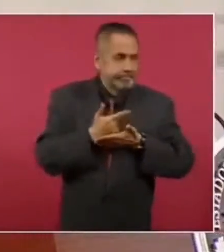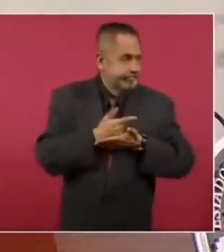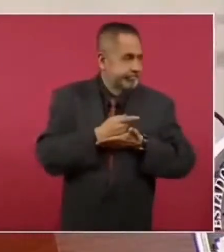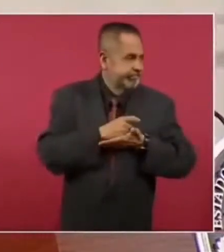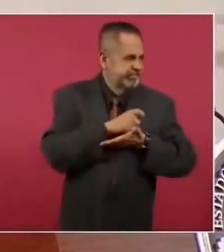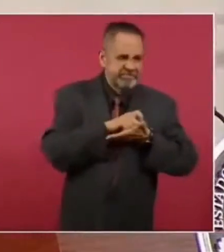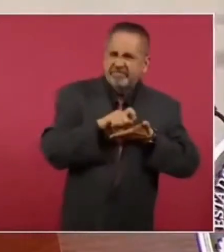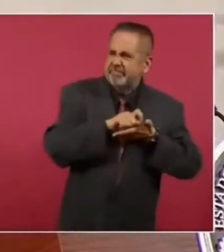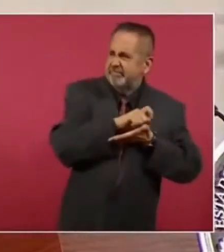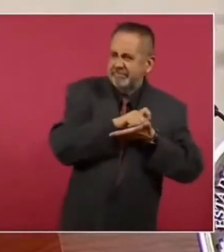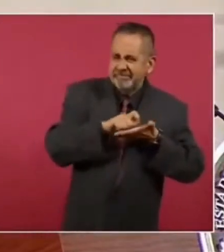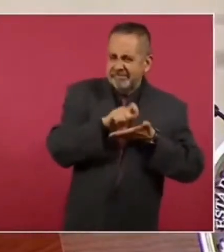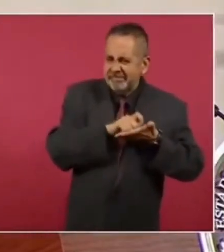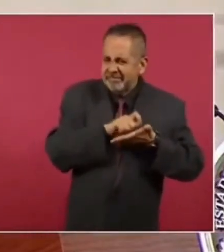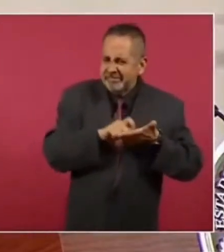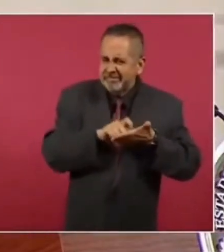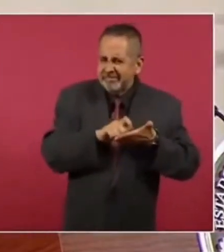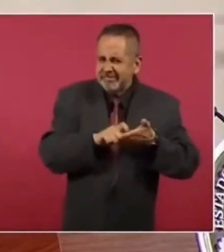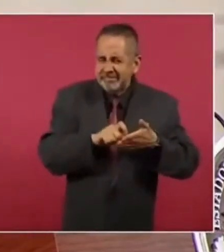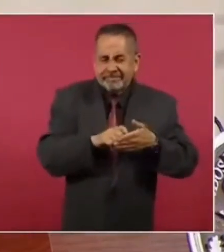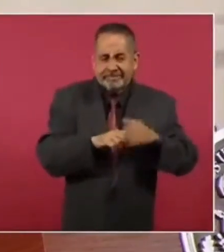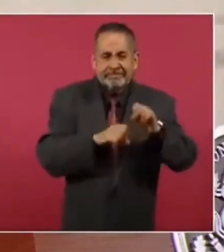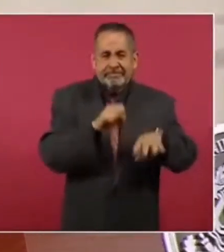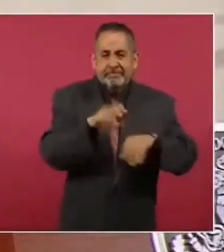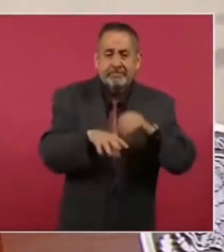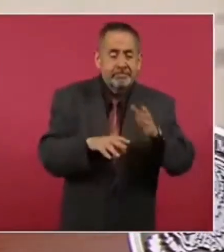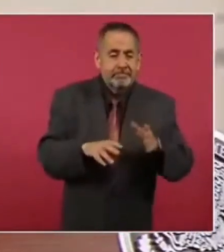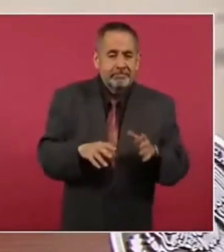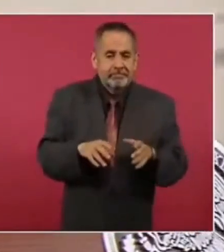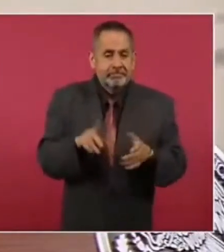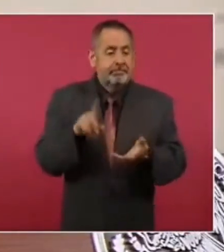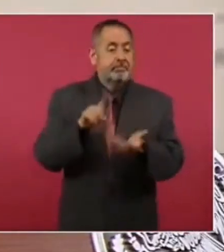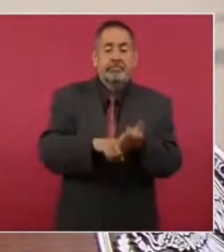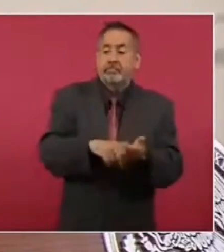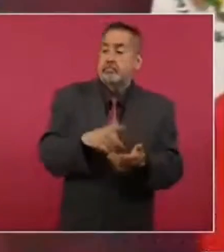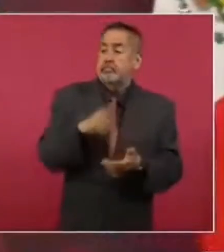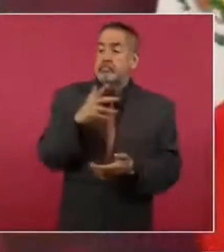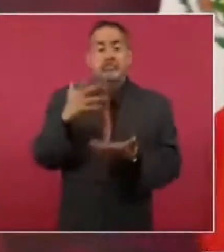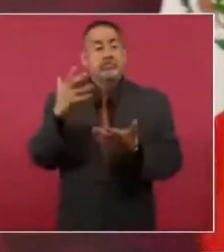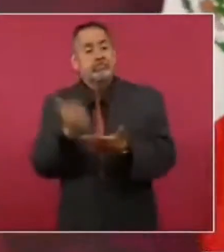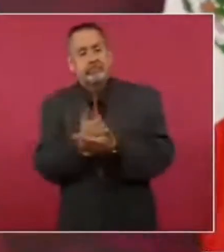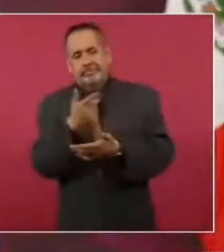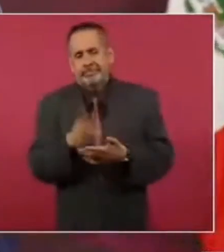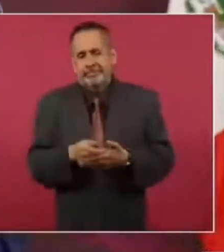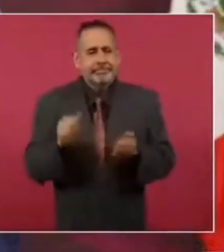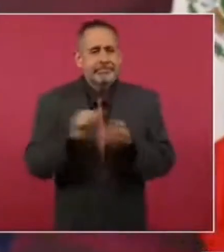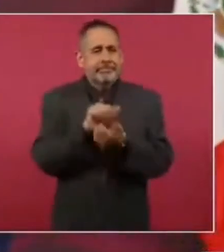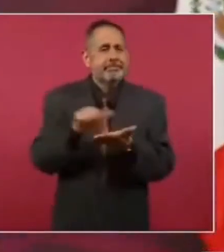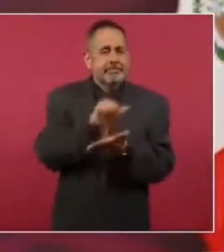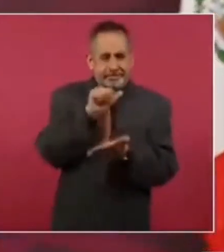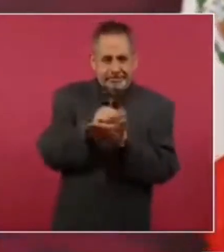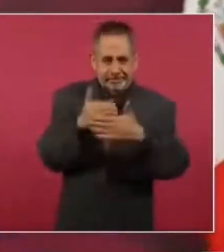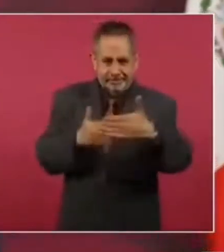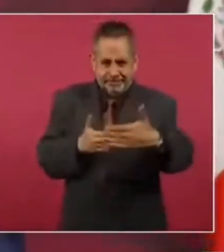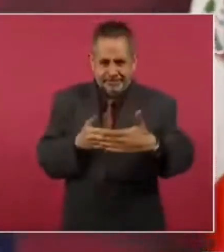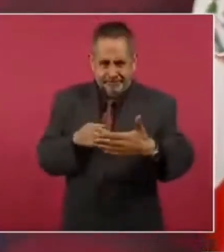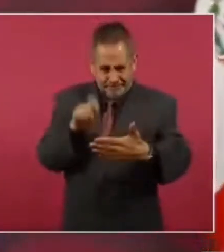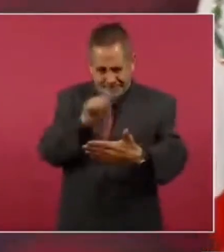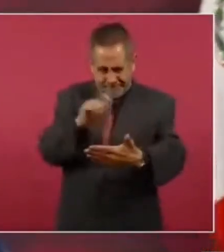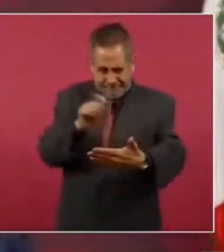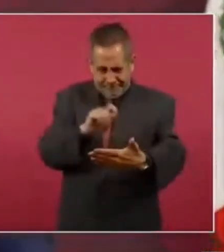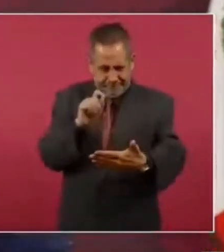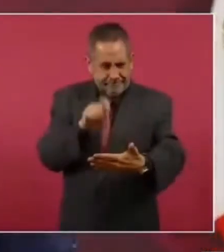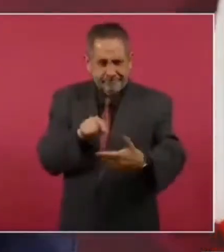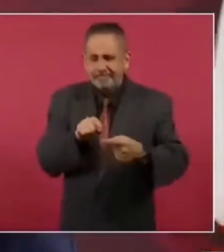boletas y hacer los llamados paquetes electorales con las actas. Y ellos mismos decían,